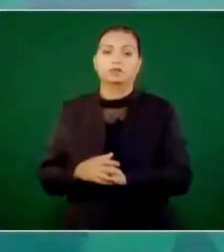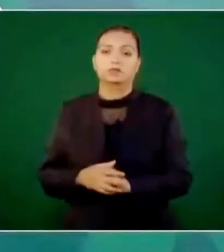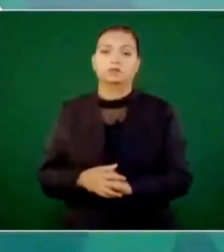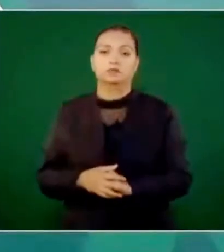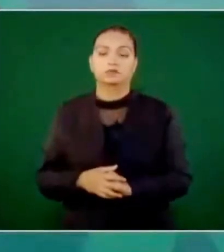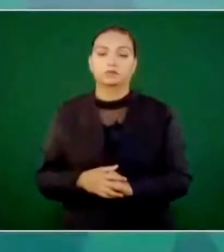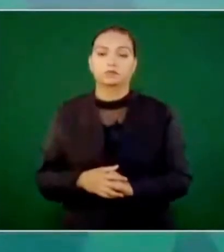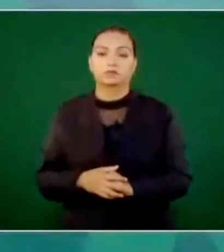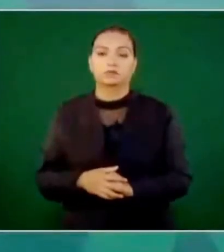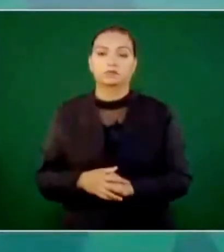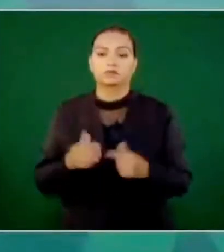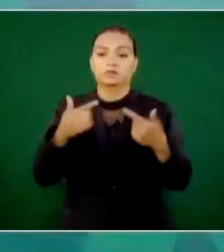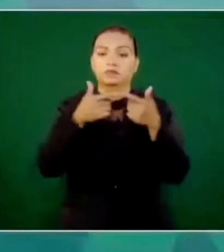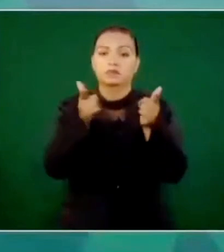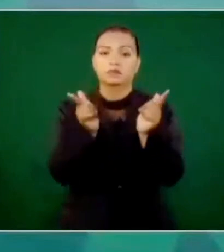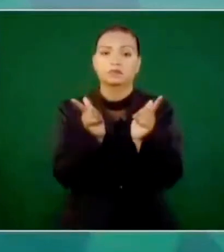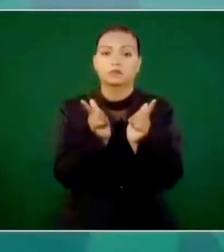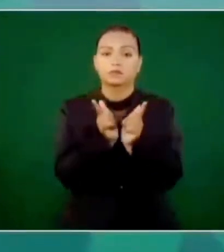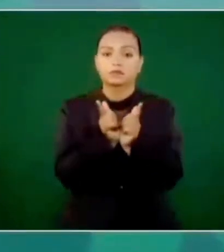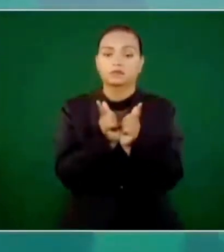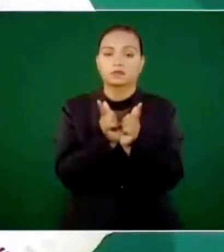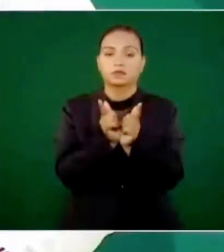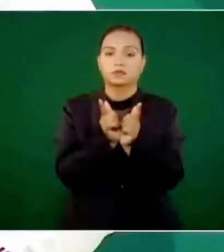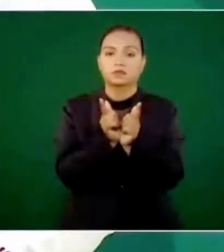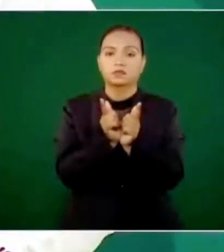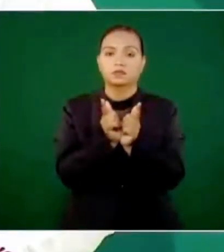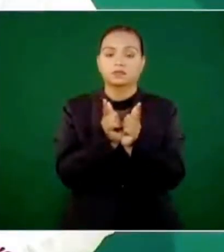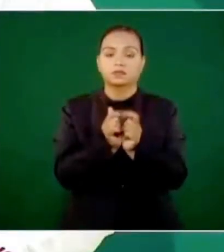de los grupos